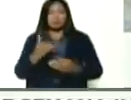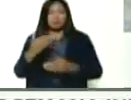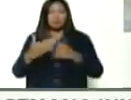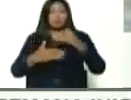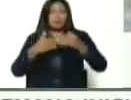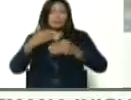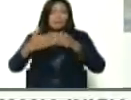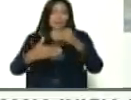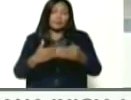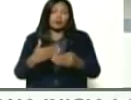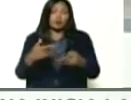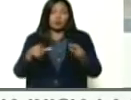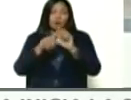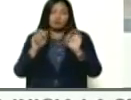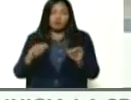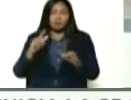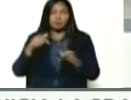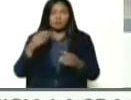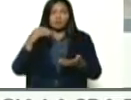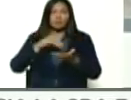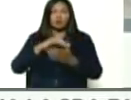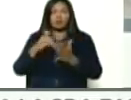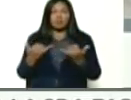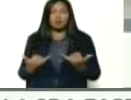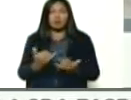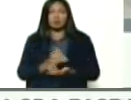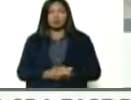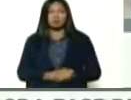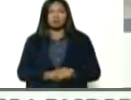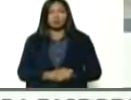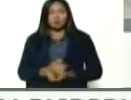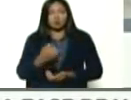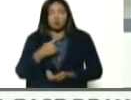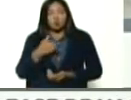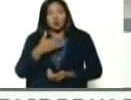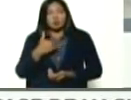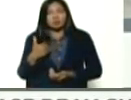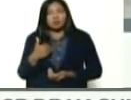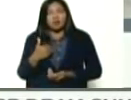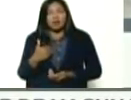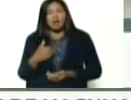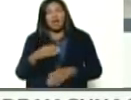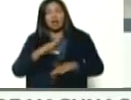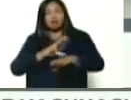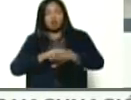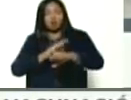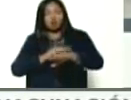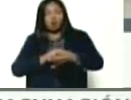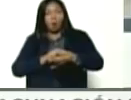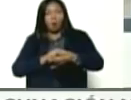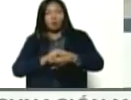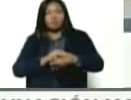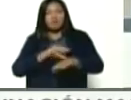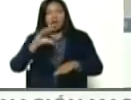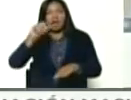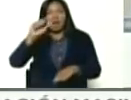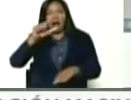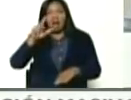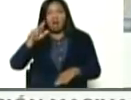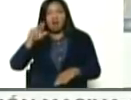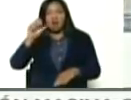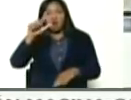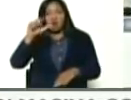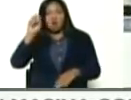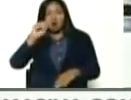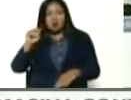que se ha establecido yo quisiera que el doctor carlos alvarado ministro del poder popular